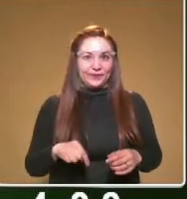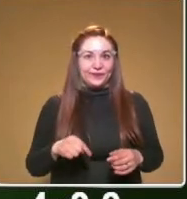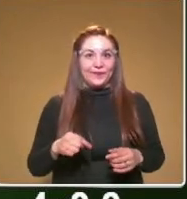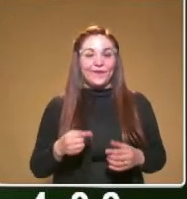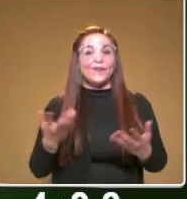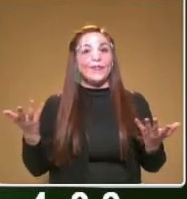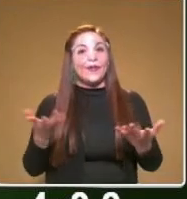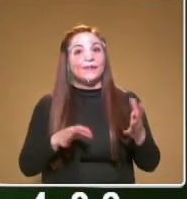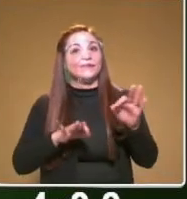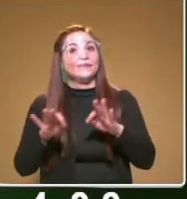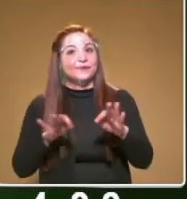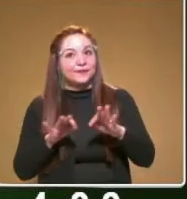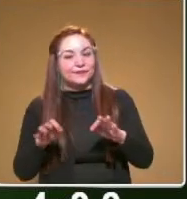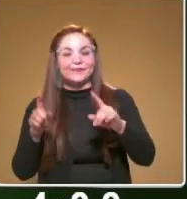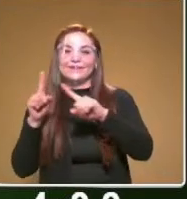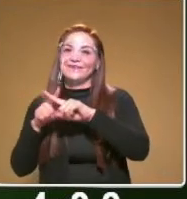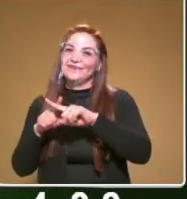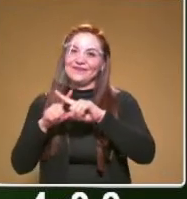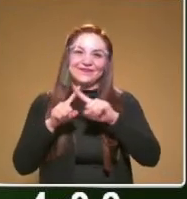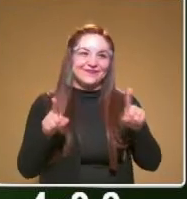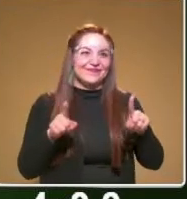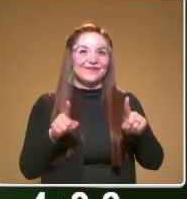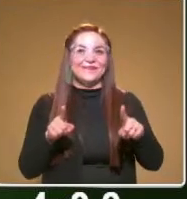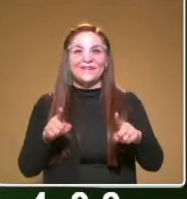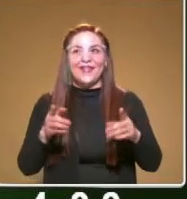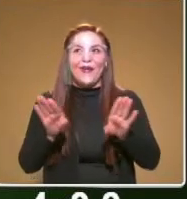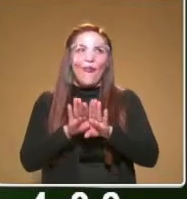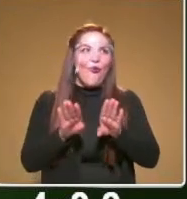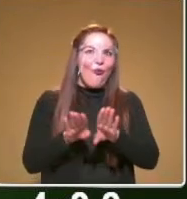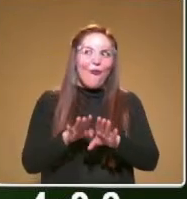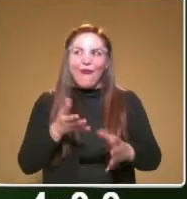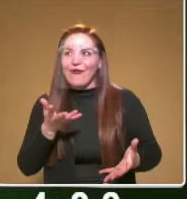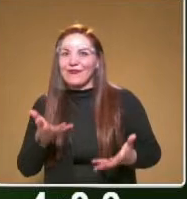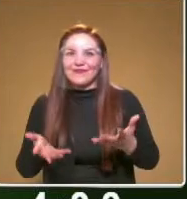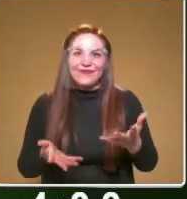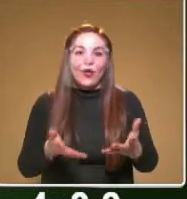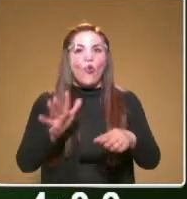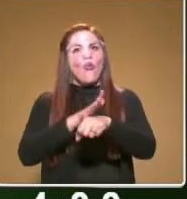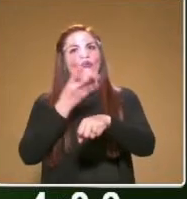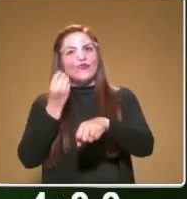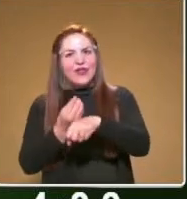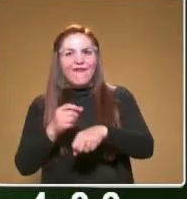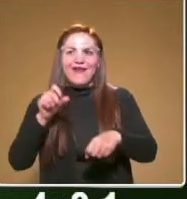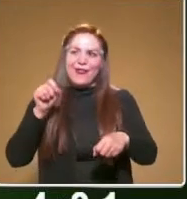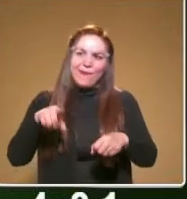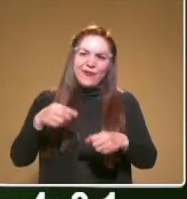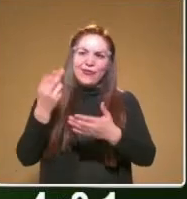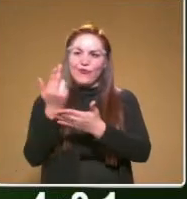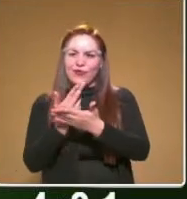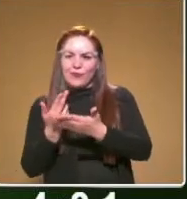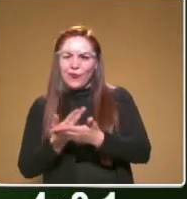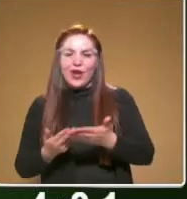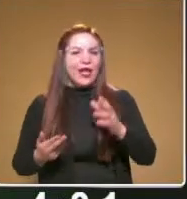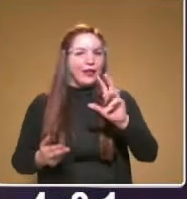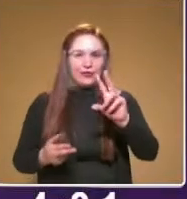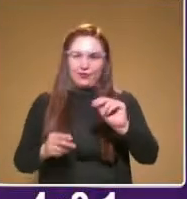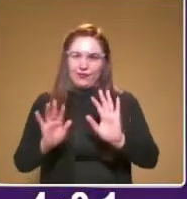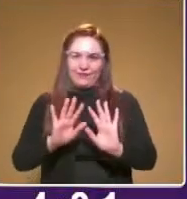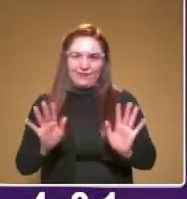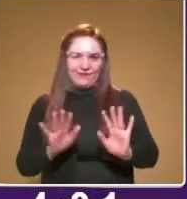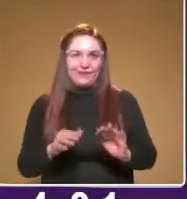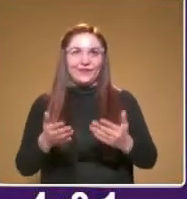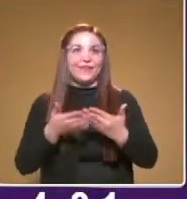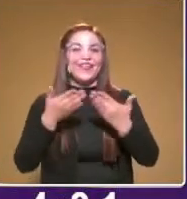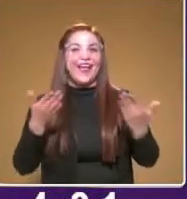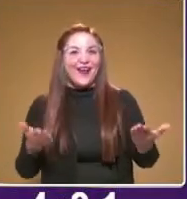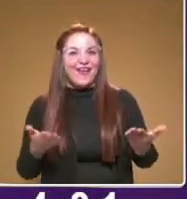de una manera diferente, para que tú no digas, otra vez me van a poner a hacer como que lo mismo, ahí dibujar o algo. No, no te preocupes, o sea, vas a estar aquí